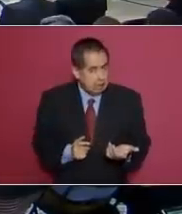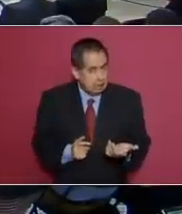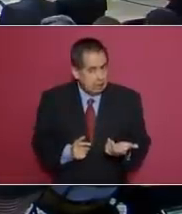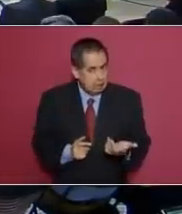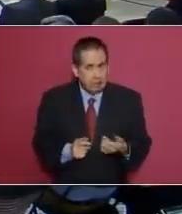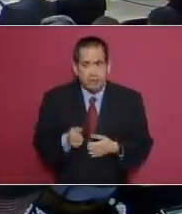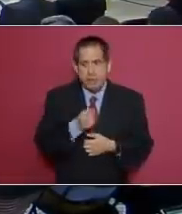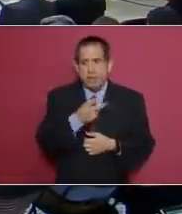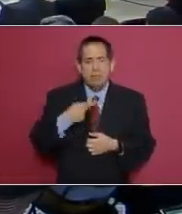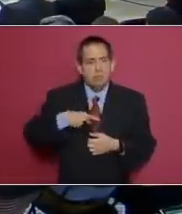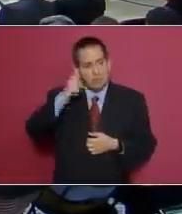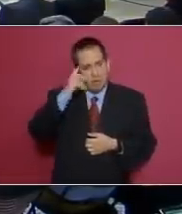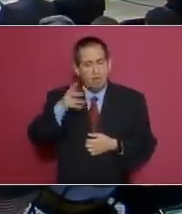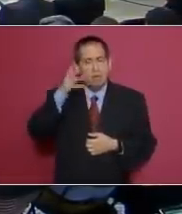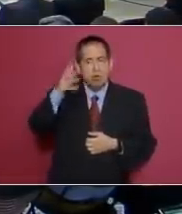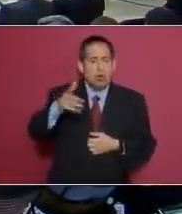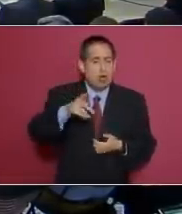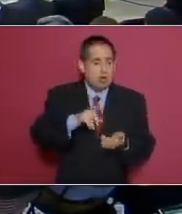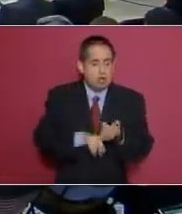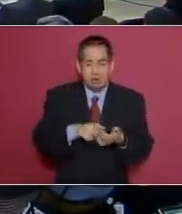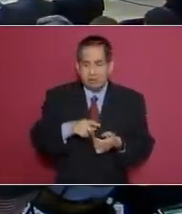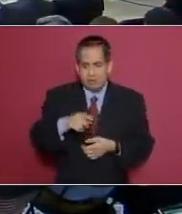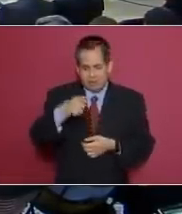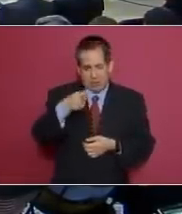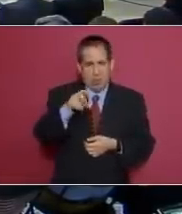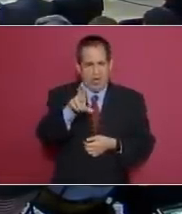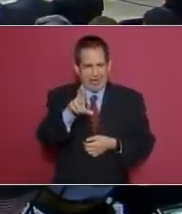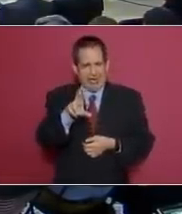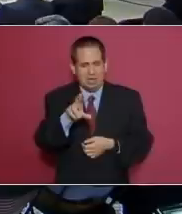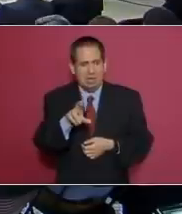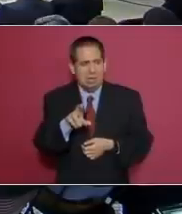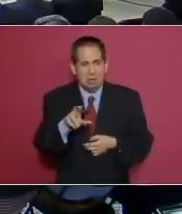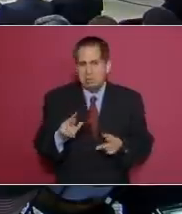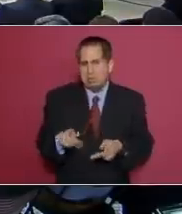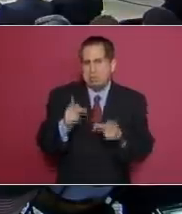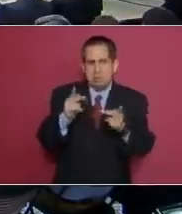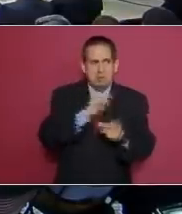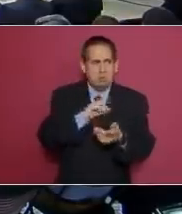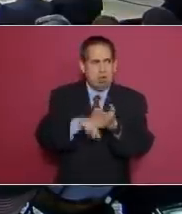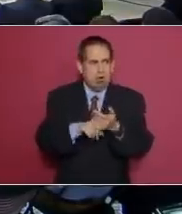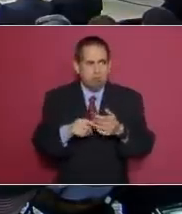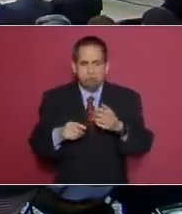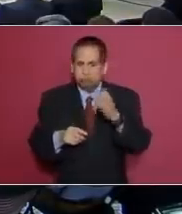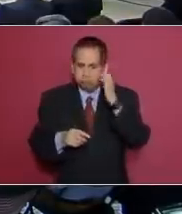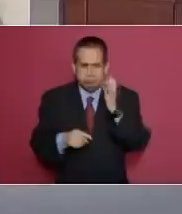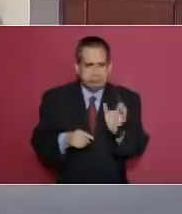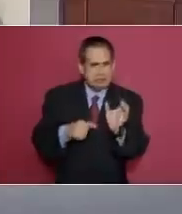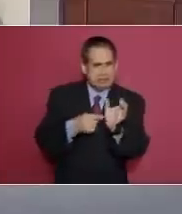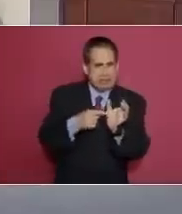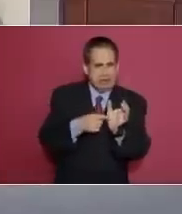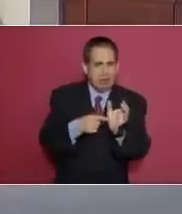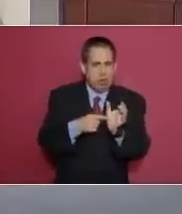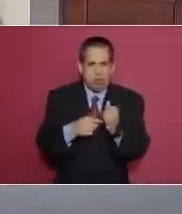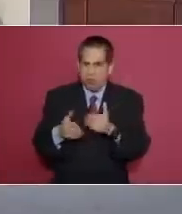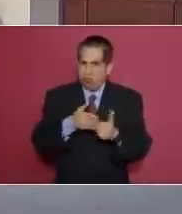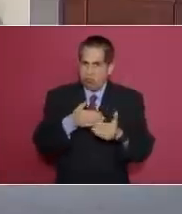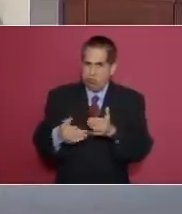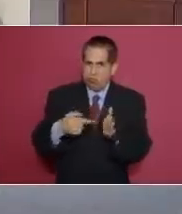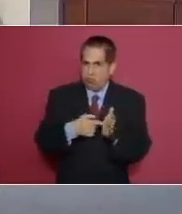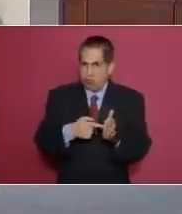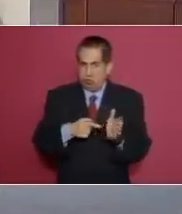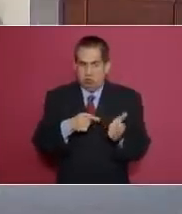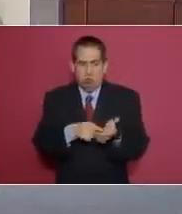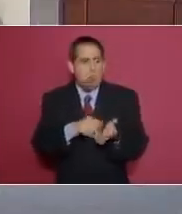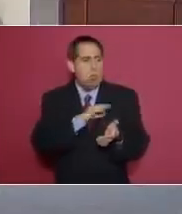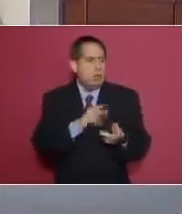las personas en un futuro que tengan este sistema QR podrán, y un teléfono inteligente, podrán realizar pagos o